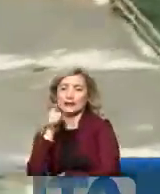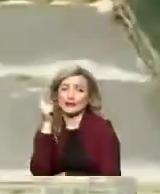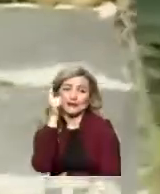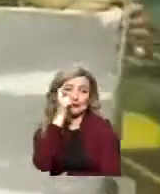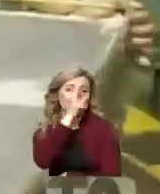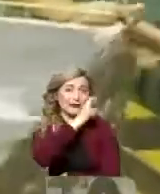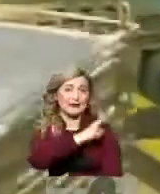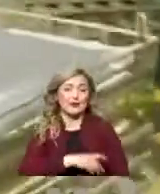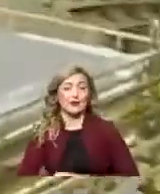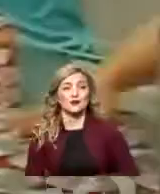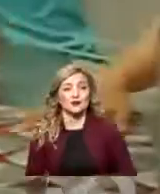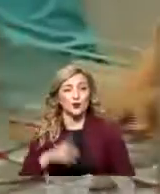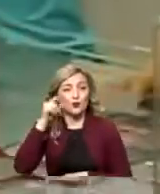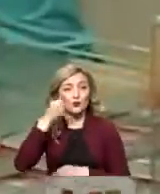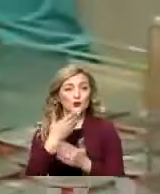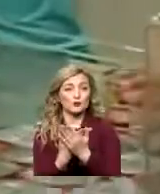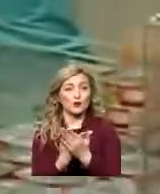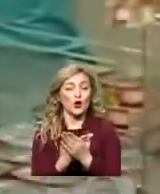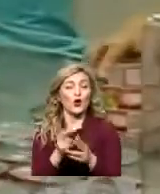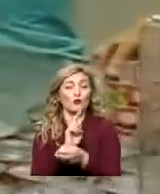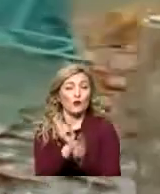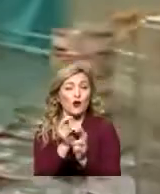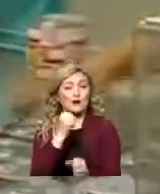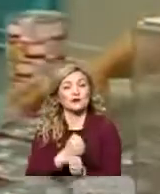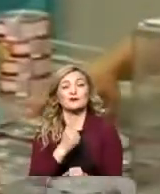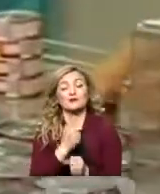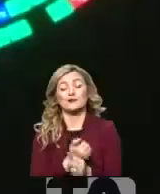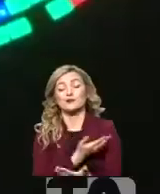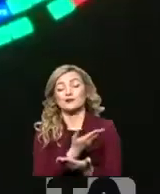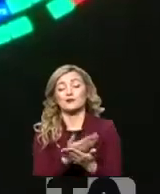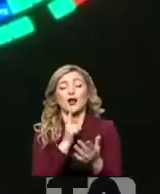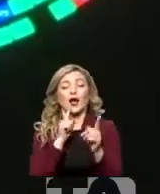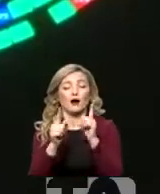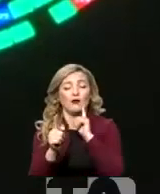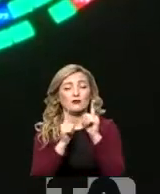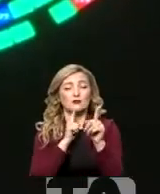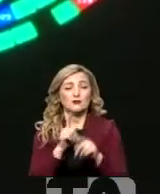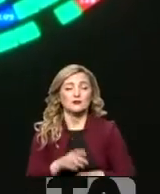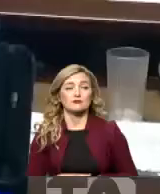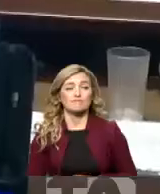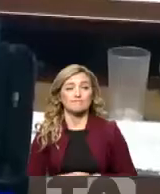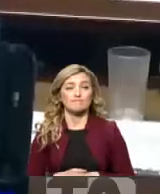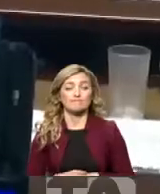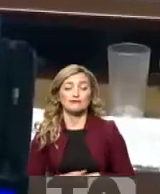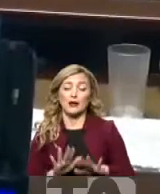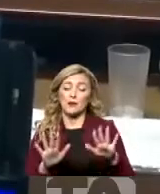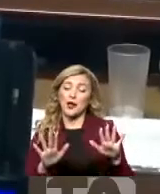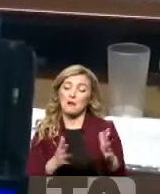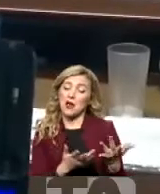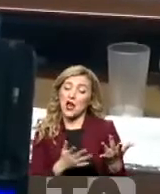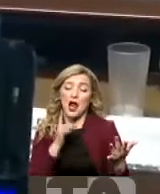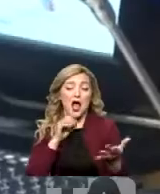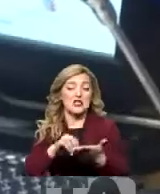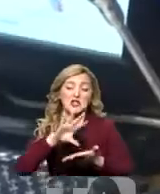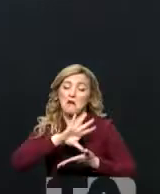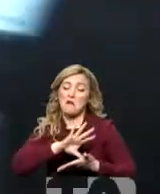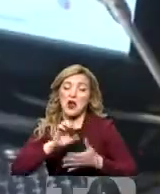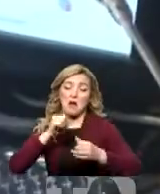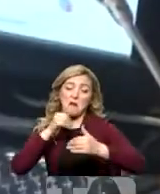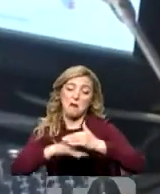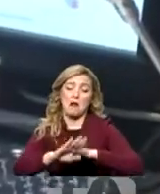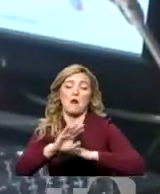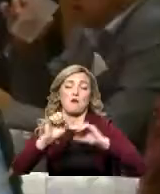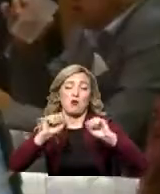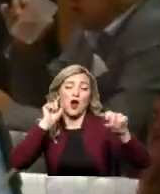El gobierno ha vuelto a colocar las reformas laborales sobre la mesa del diálogo. Se espera lograr consensos para que puedan ser enviadas a la